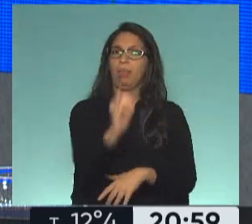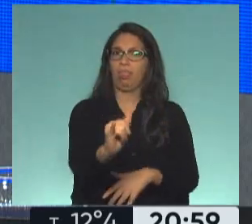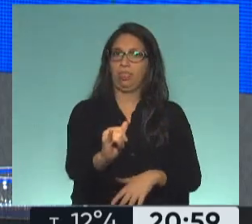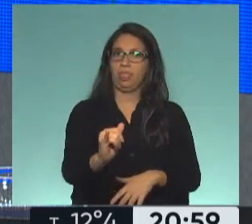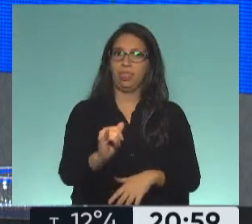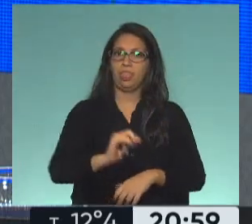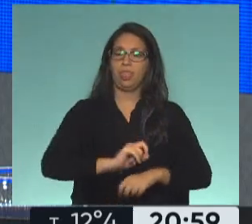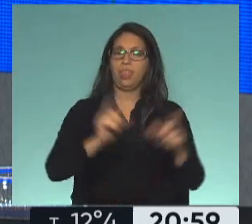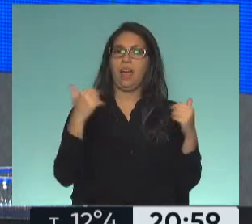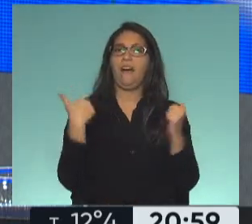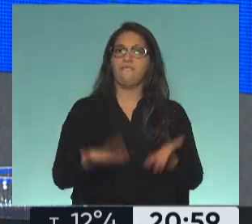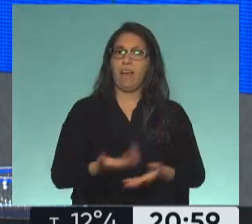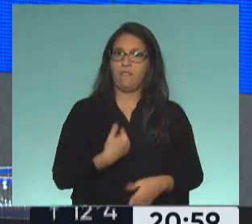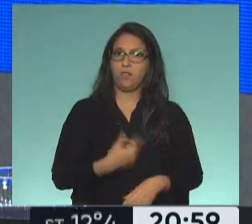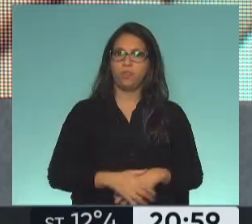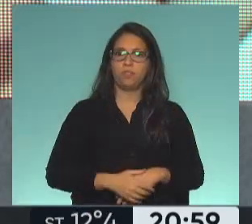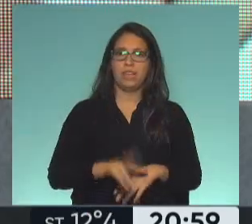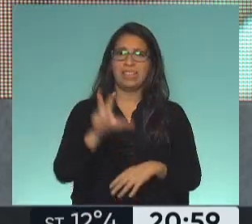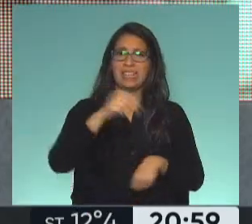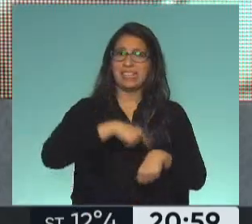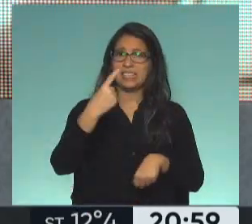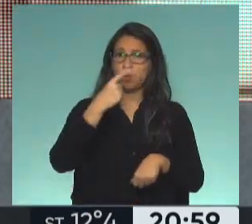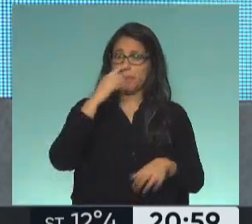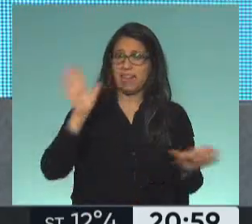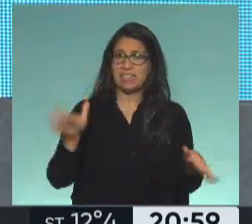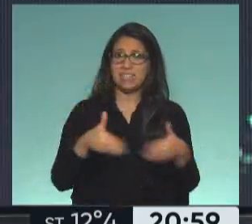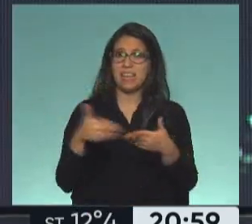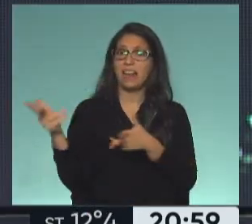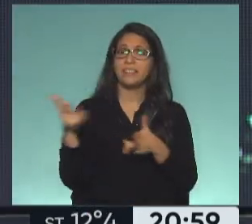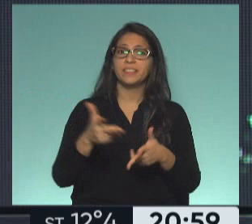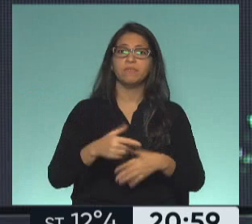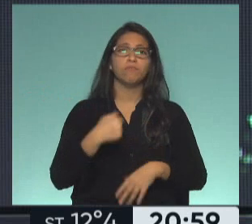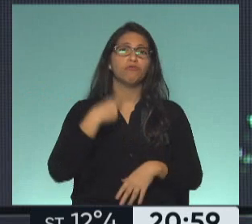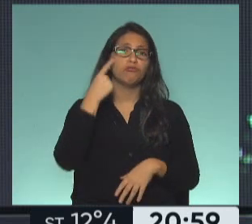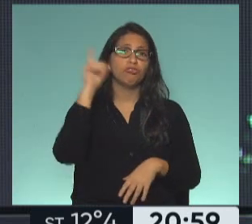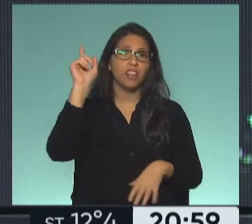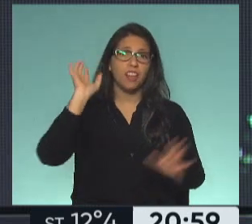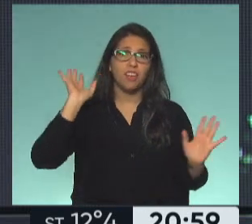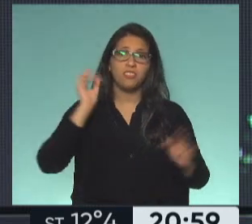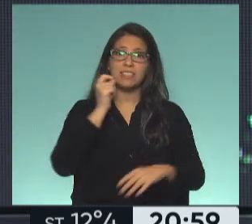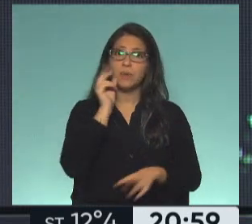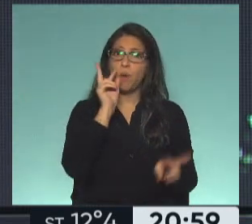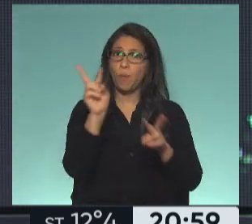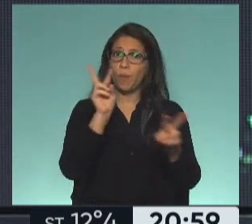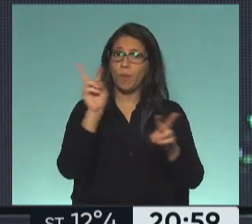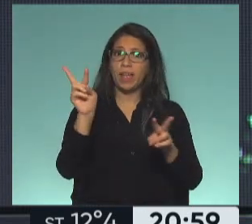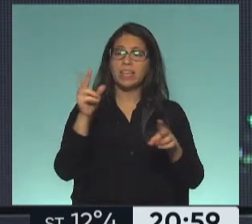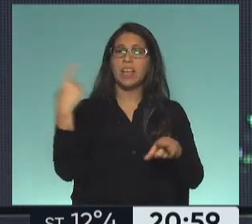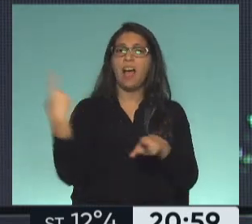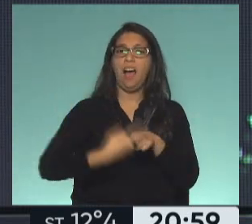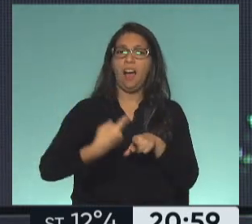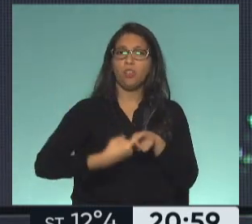la sorpresa a su favor. Hay 30 segundos para cerrar, lo que quieras. Yo lo que creo que si uno ve los